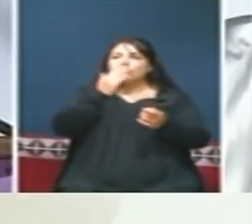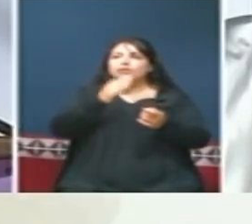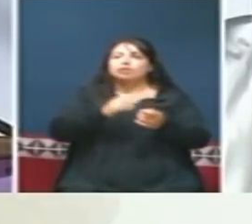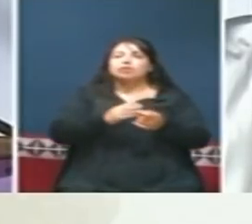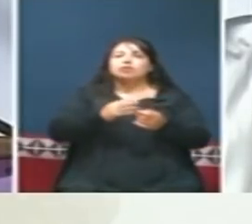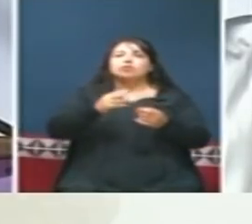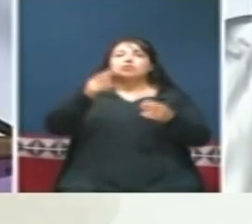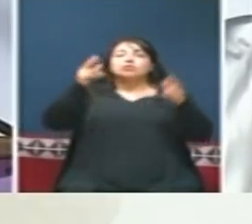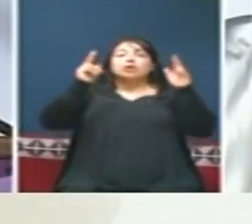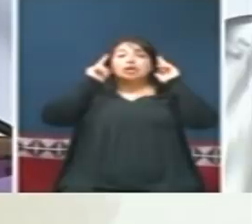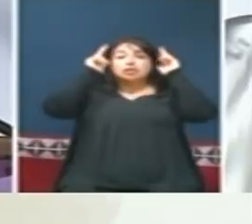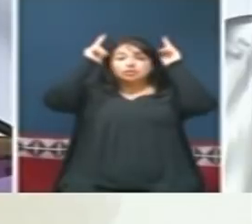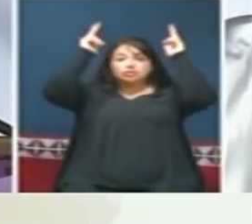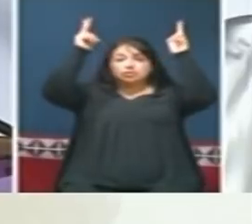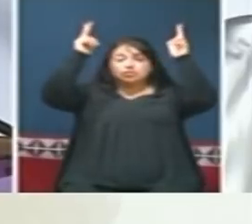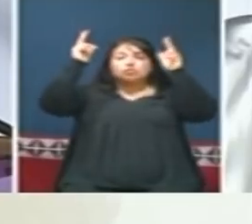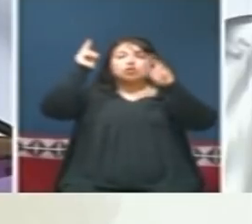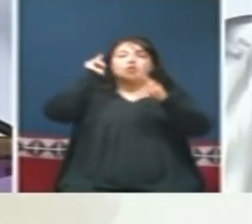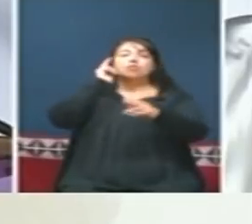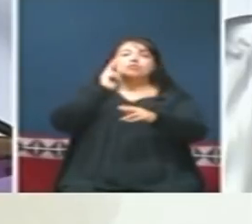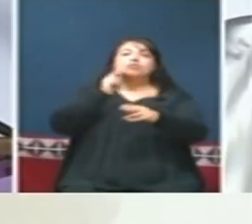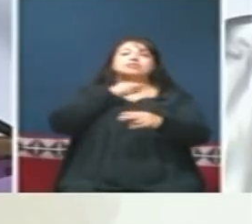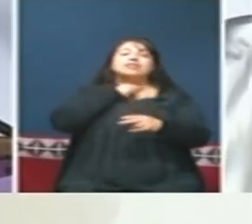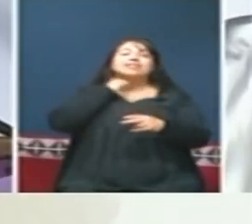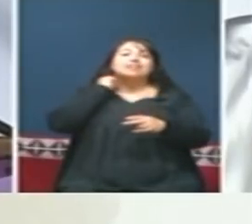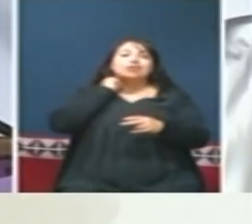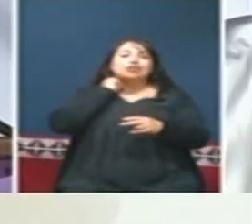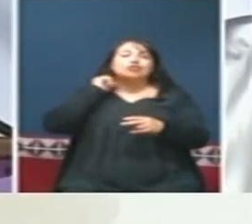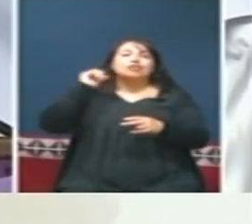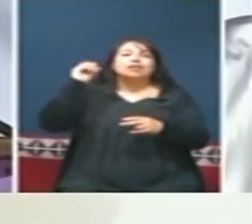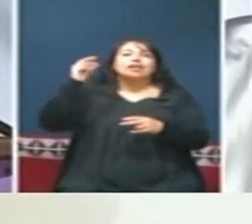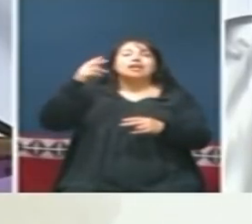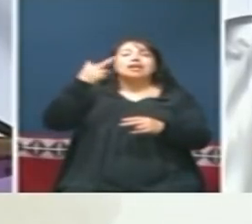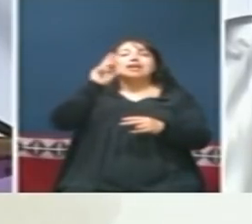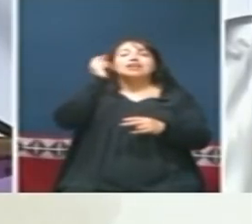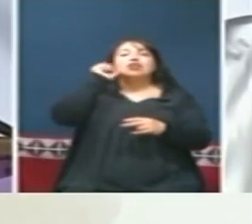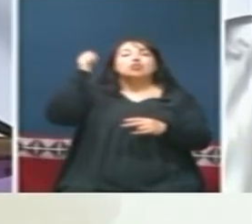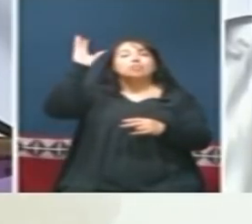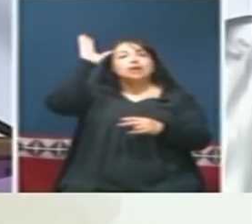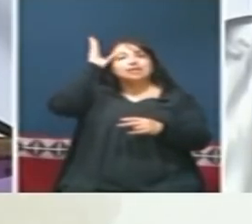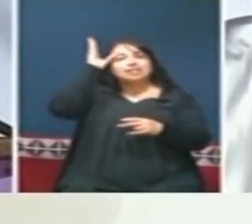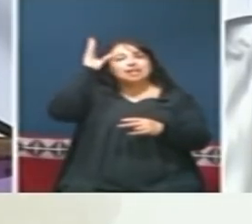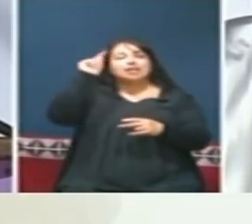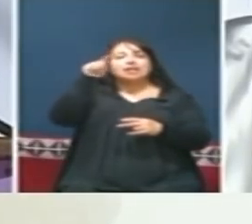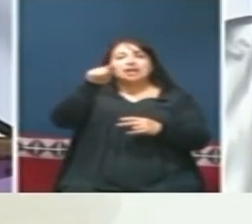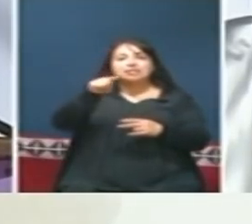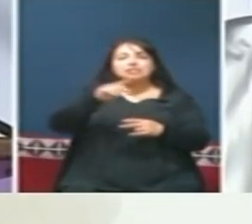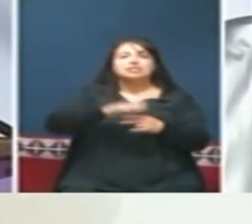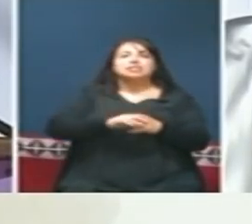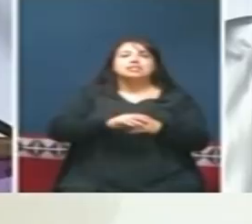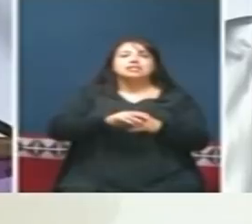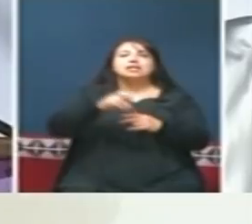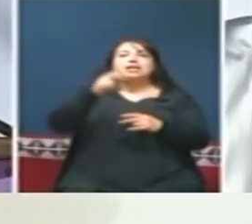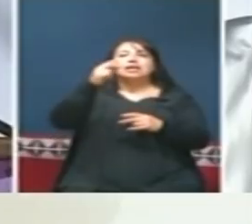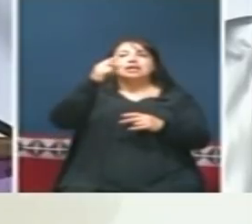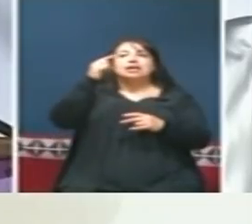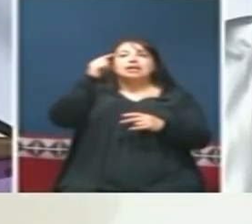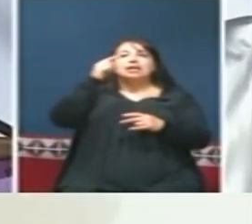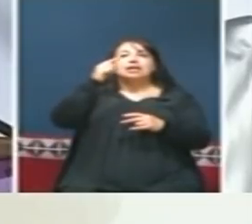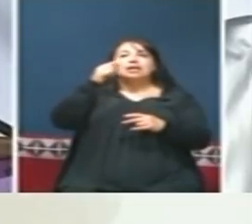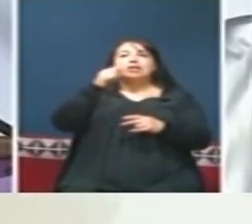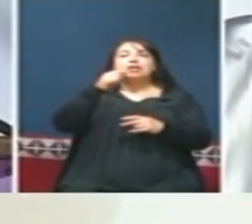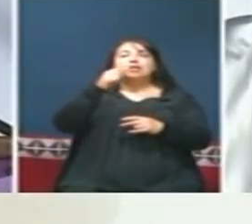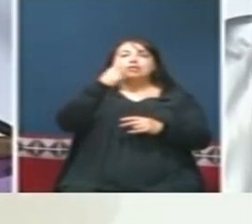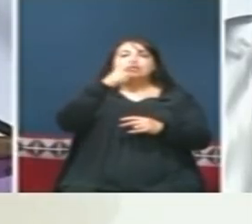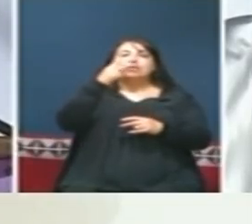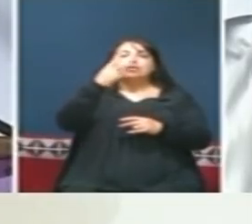el 9 de octubre de 1949. Y el 12 de diciembre de 1960